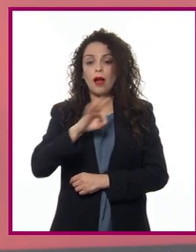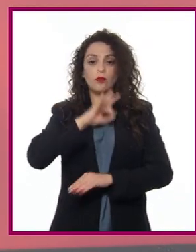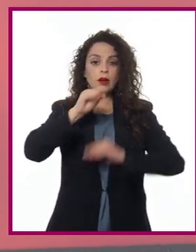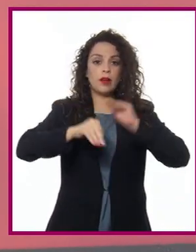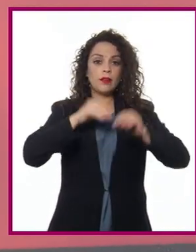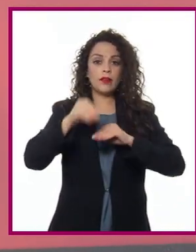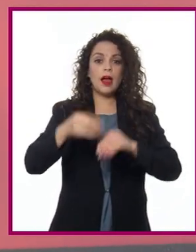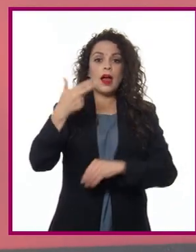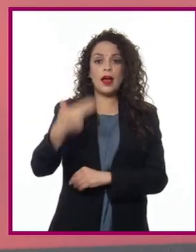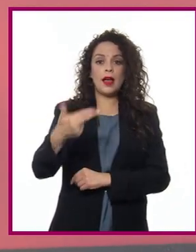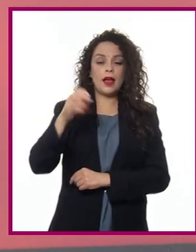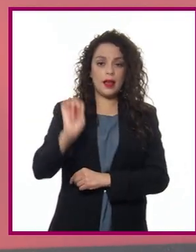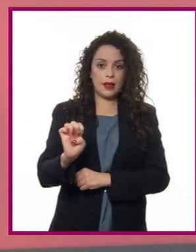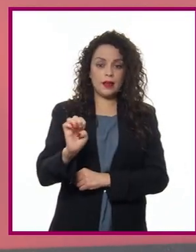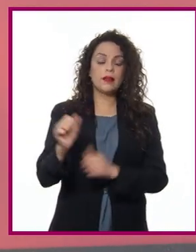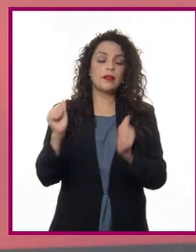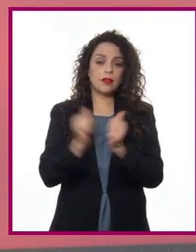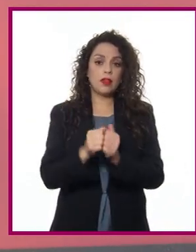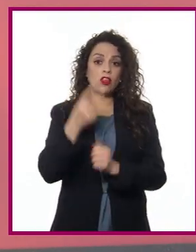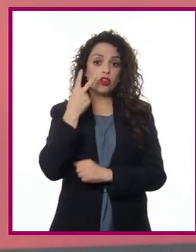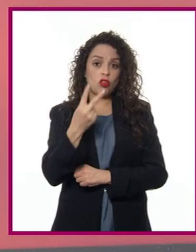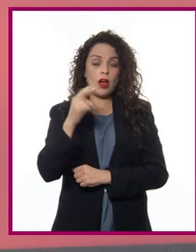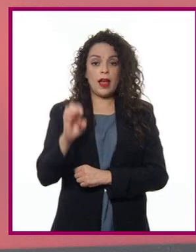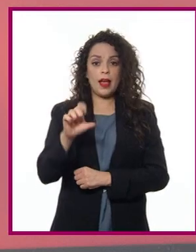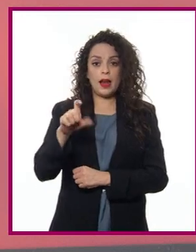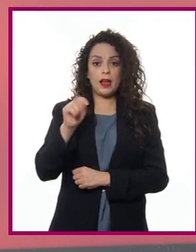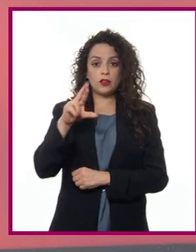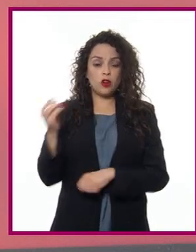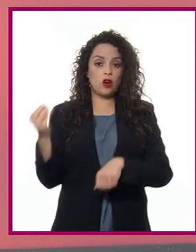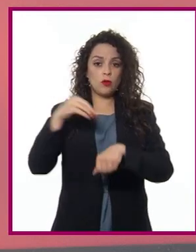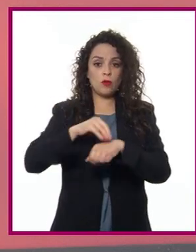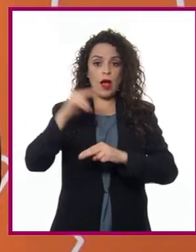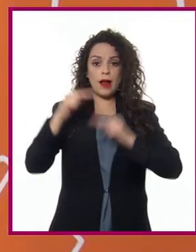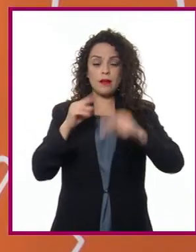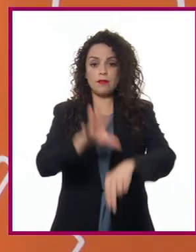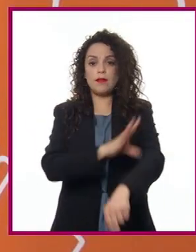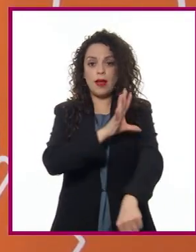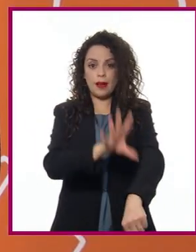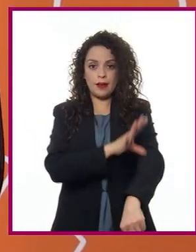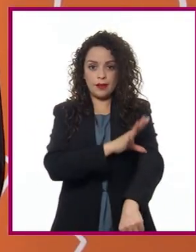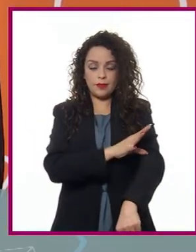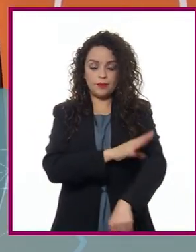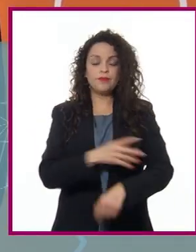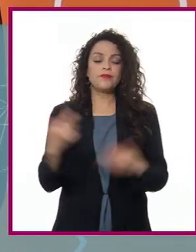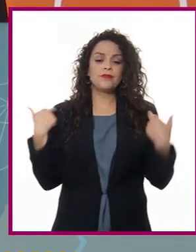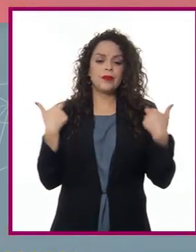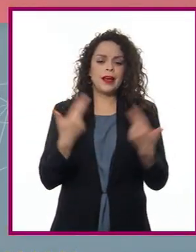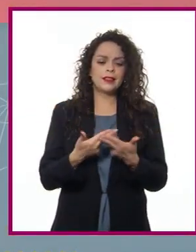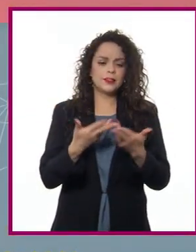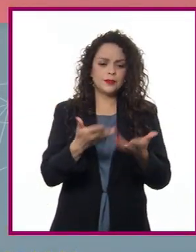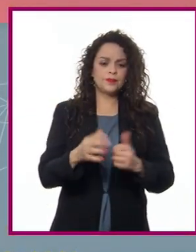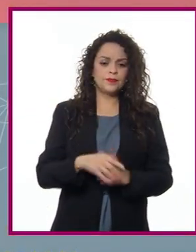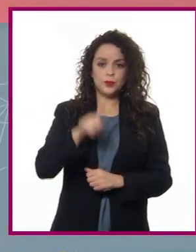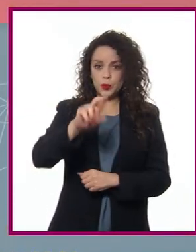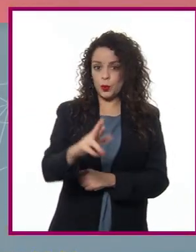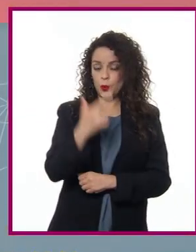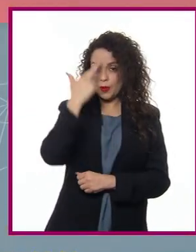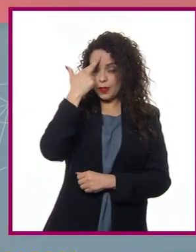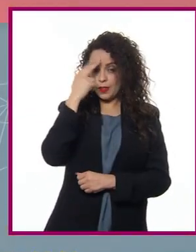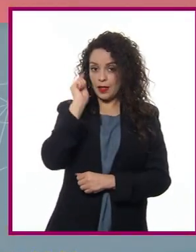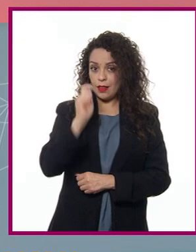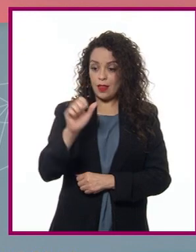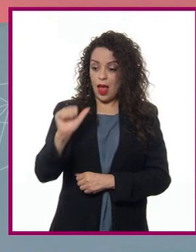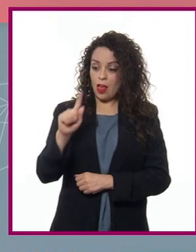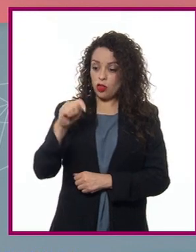del helio con 2 electrones de valencia en su nivel de energía. Profesor, ¿recuerda que los